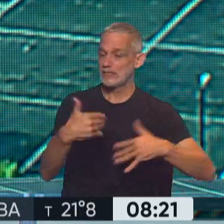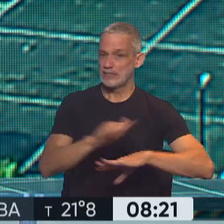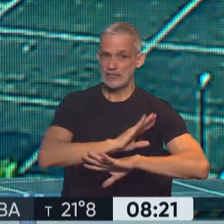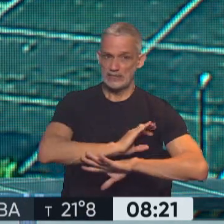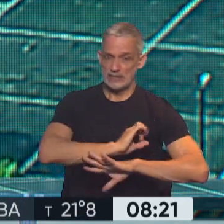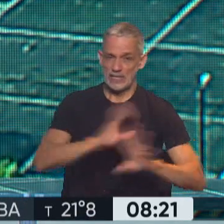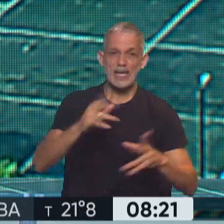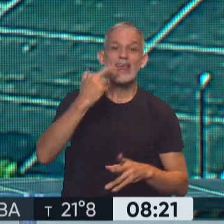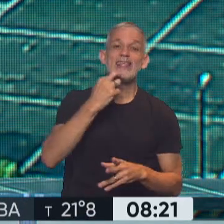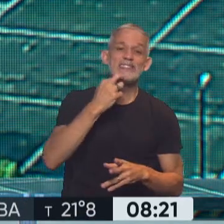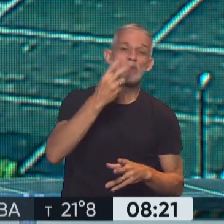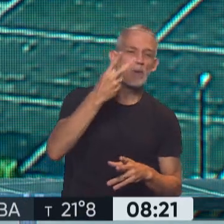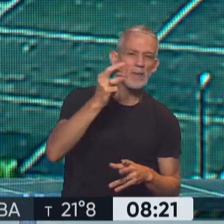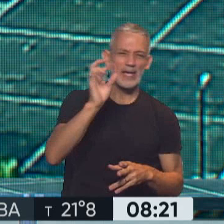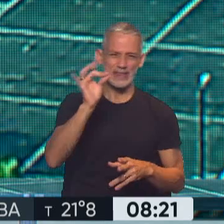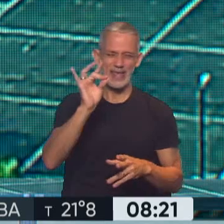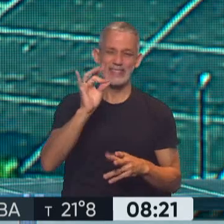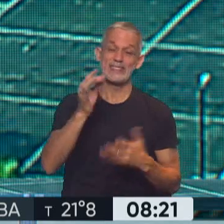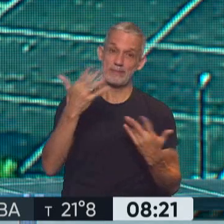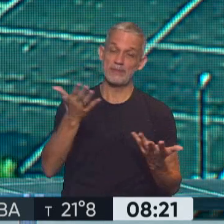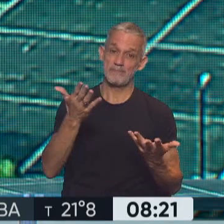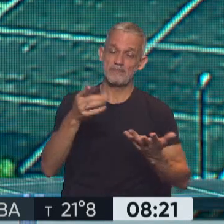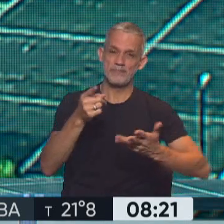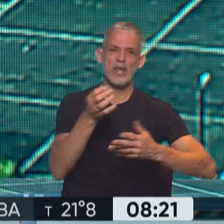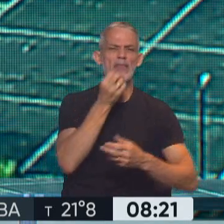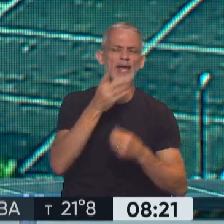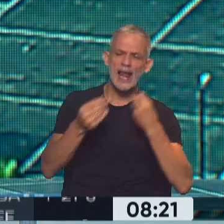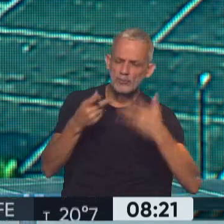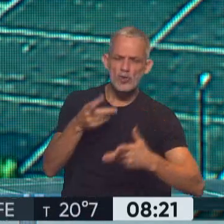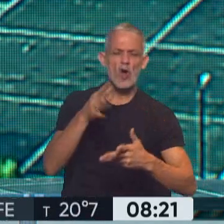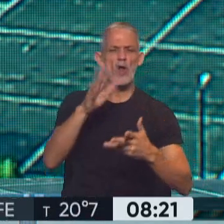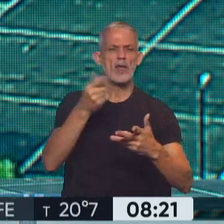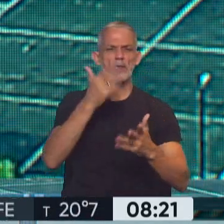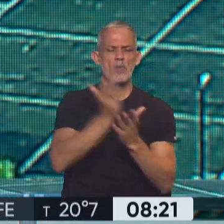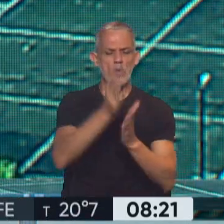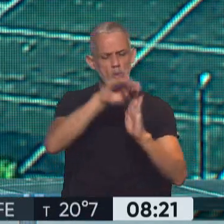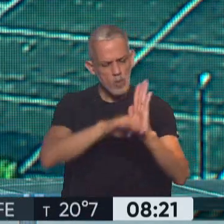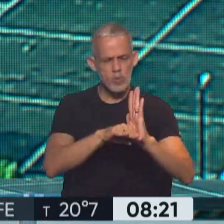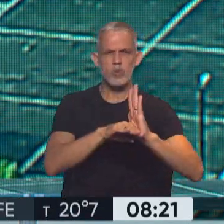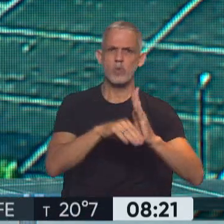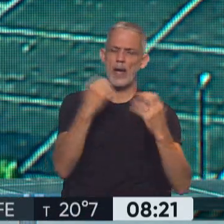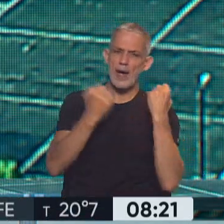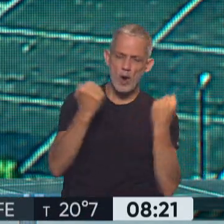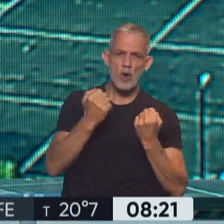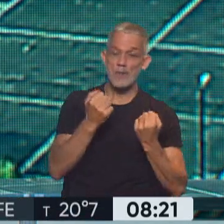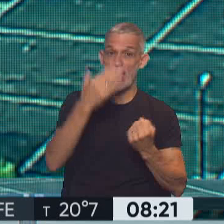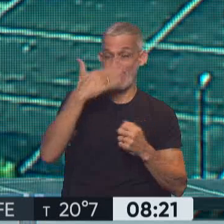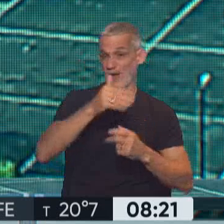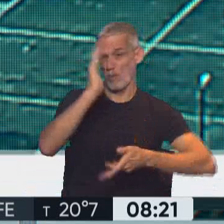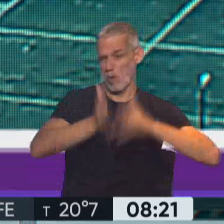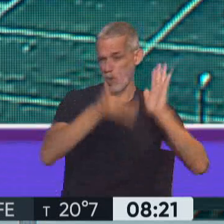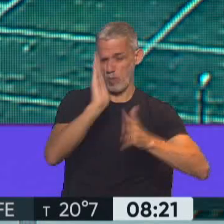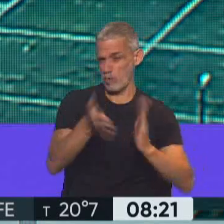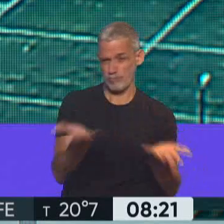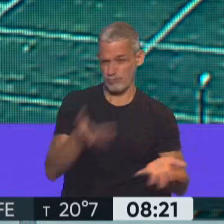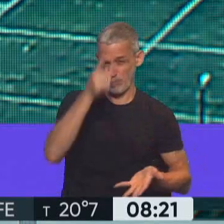fatídico 19 y 20 que tuvo un antecedente, declaraciones, medidas económicas que terminaron en la represión. Por eso